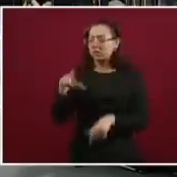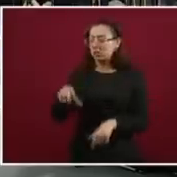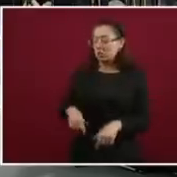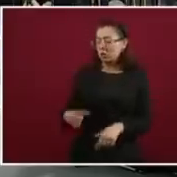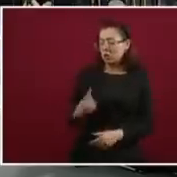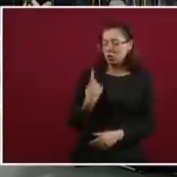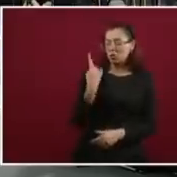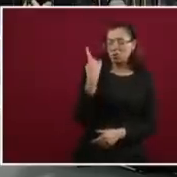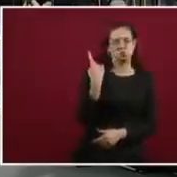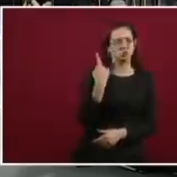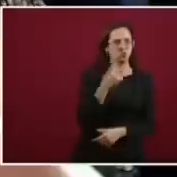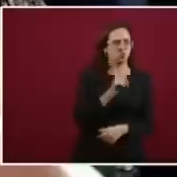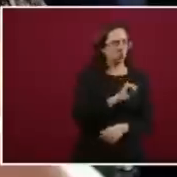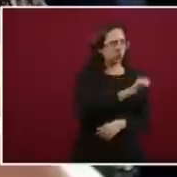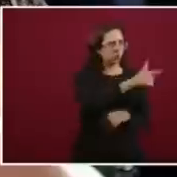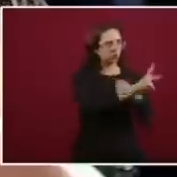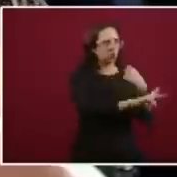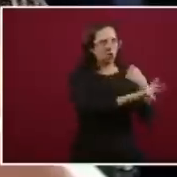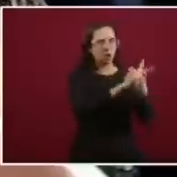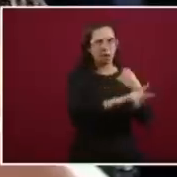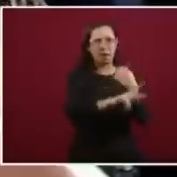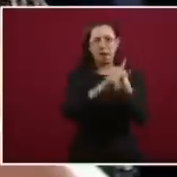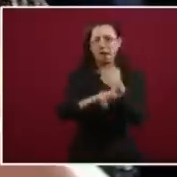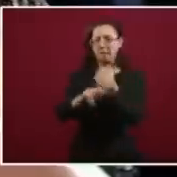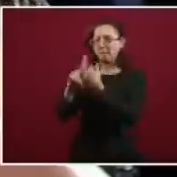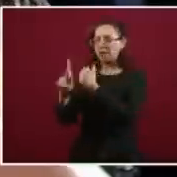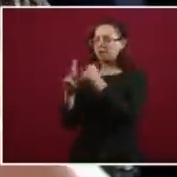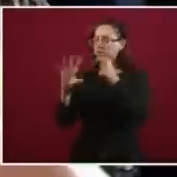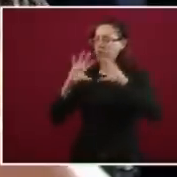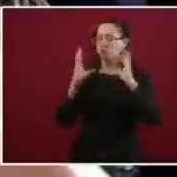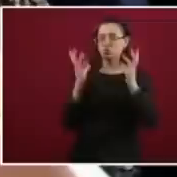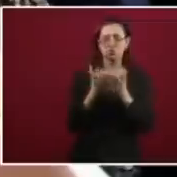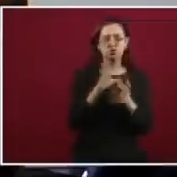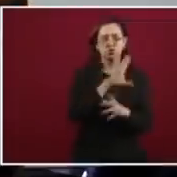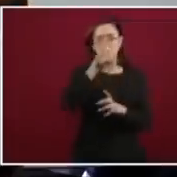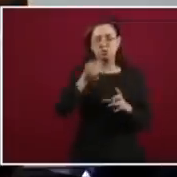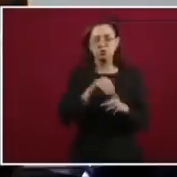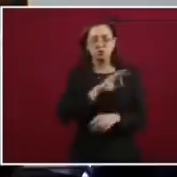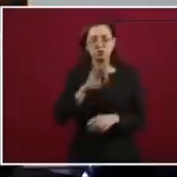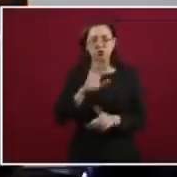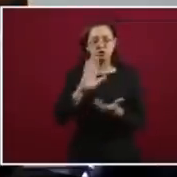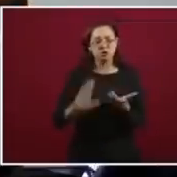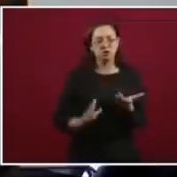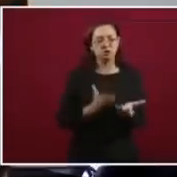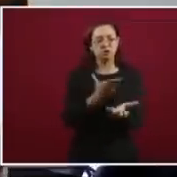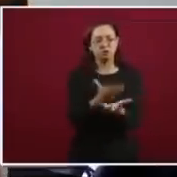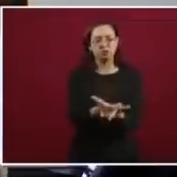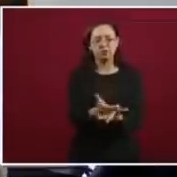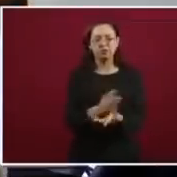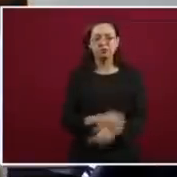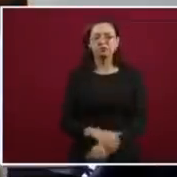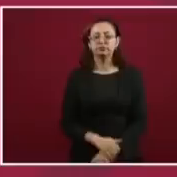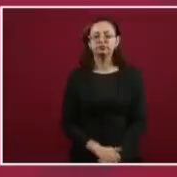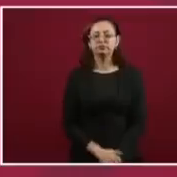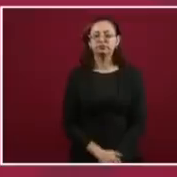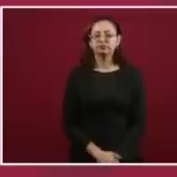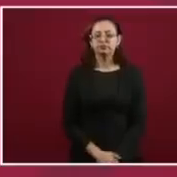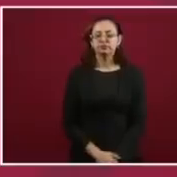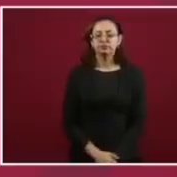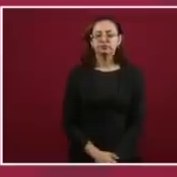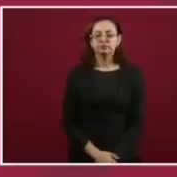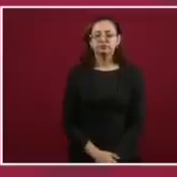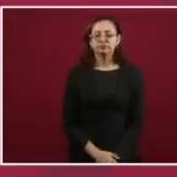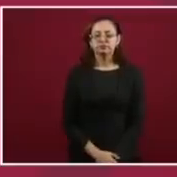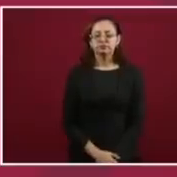y que pudiera también plantearse a nivel del mundo pues es bueno lo primero que